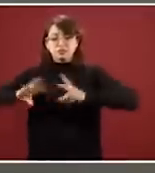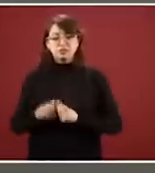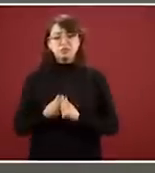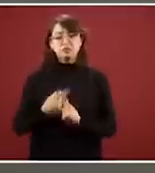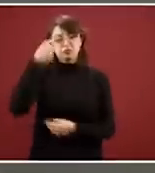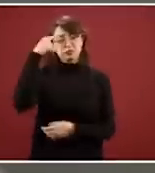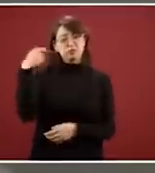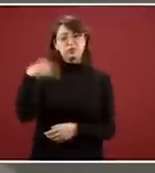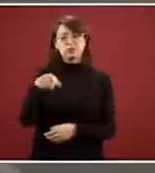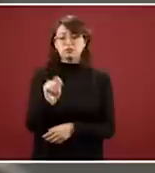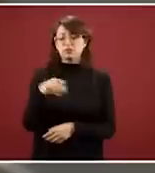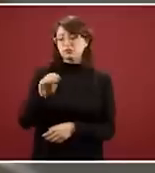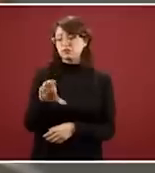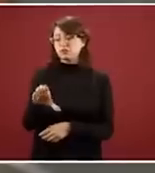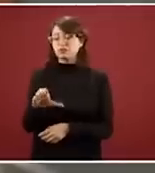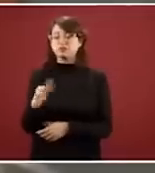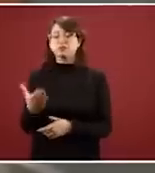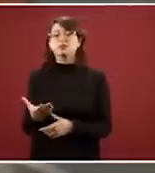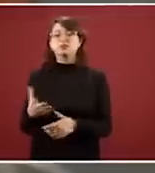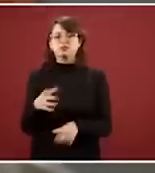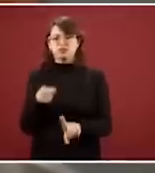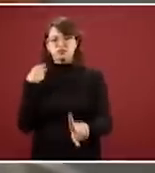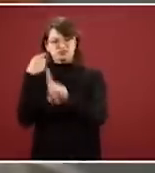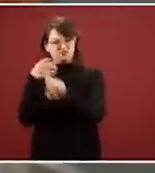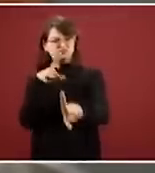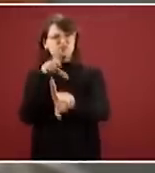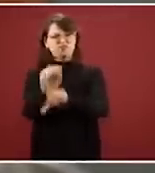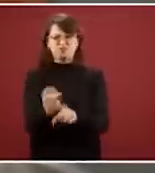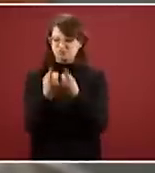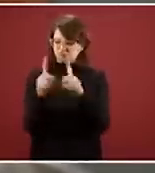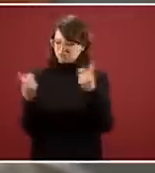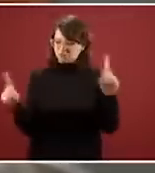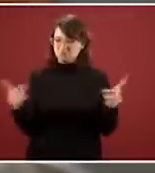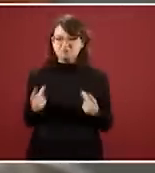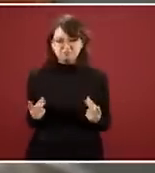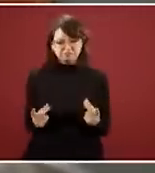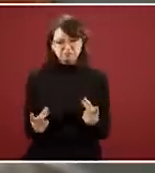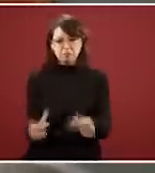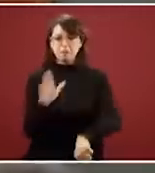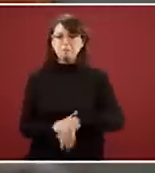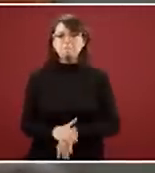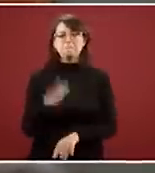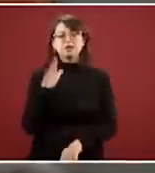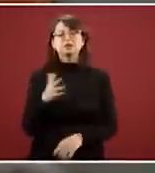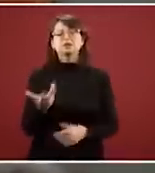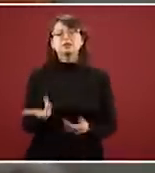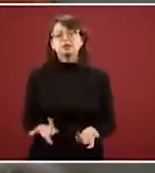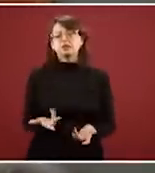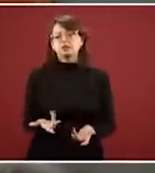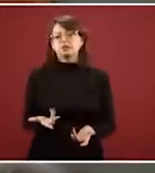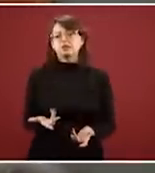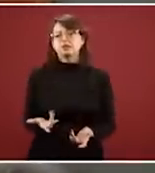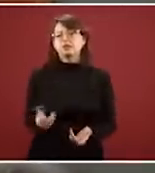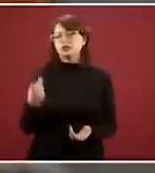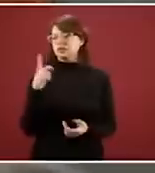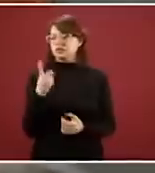los alcances del T-MEC y conseguir un mayor desarrollo económico. Esta presentación se iba a hacer a